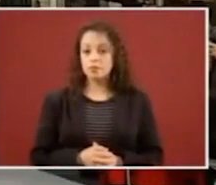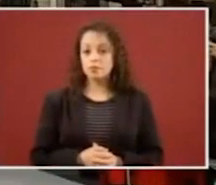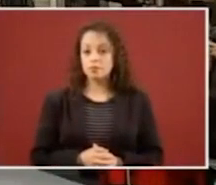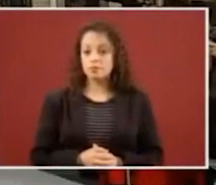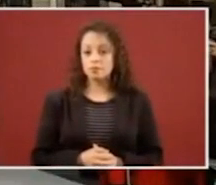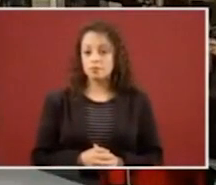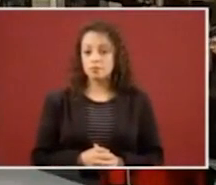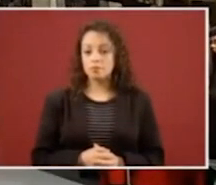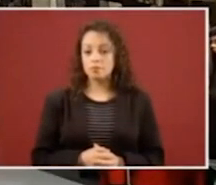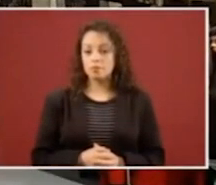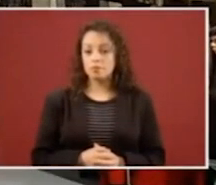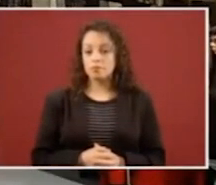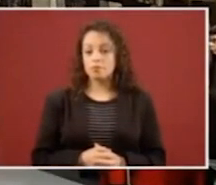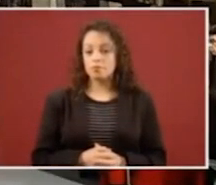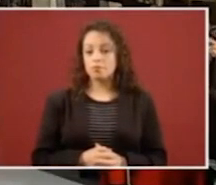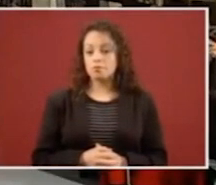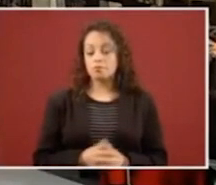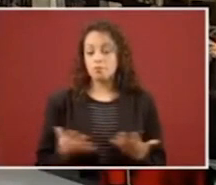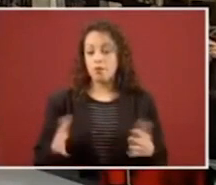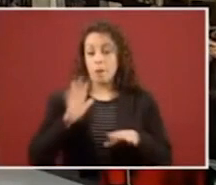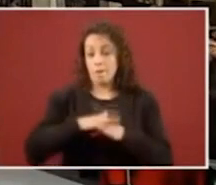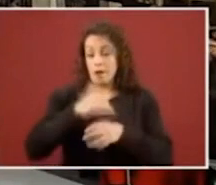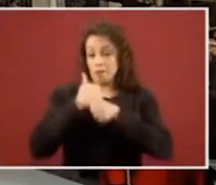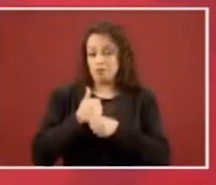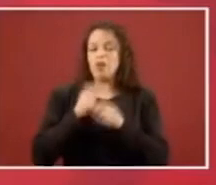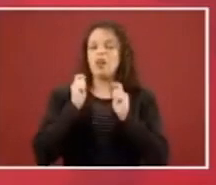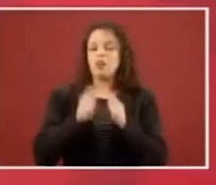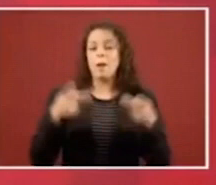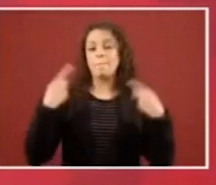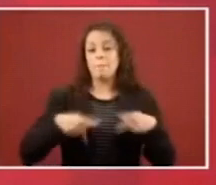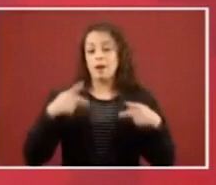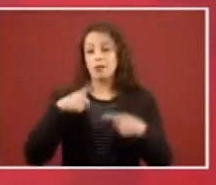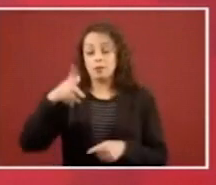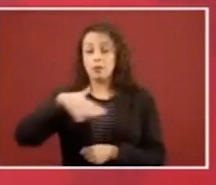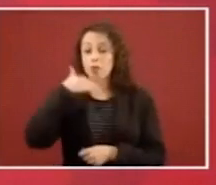estigmatizados, van a ser los corruptos y los violentos.